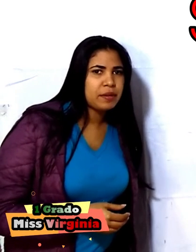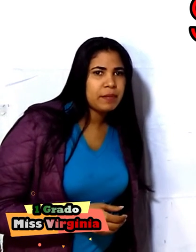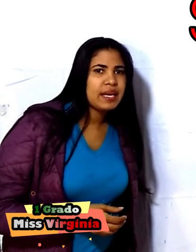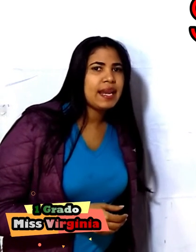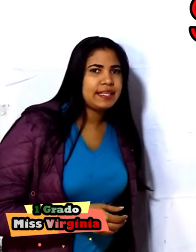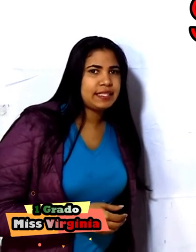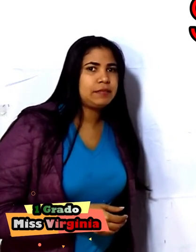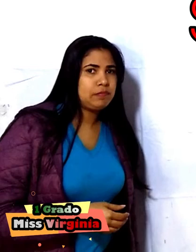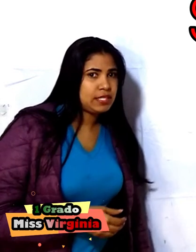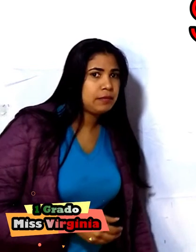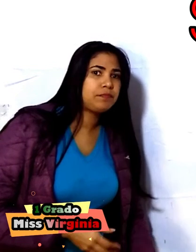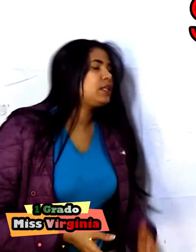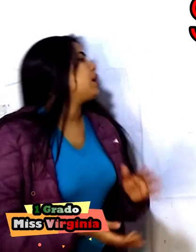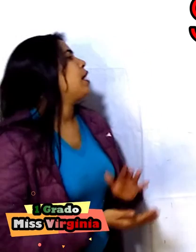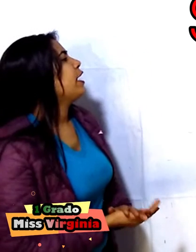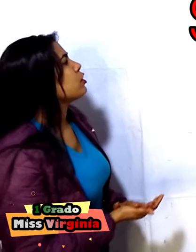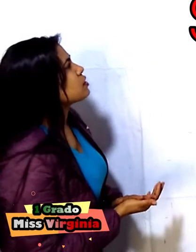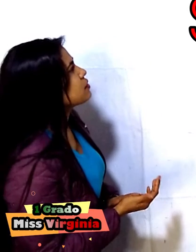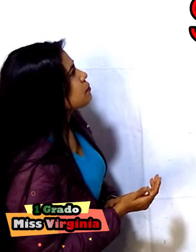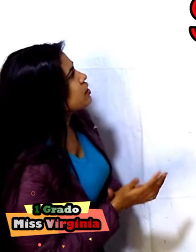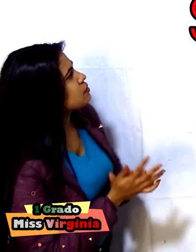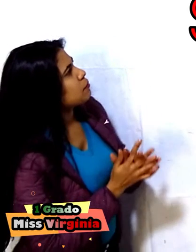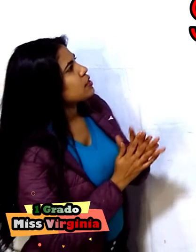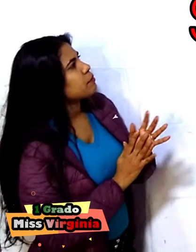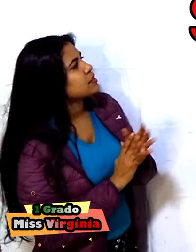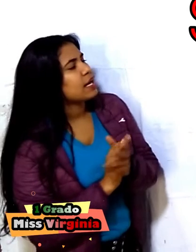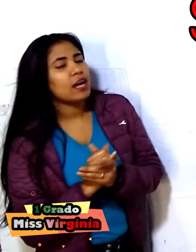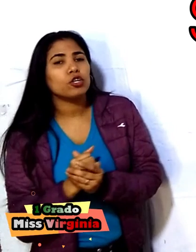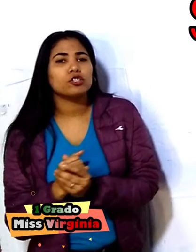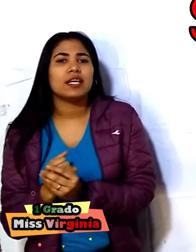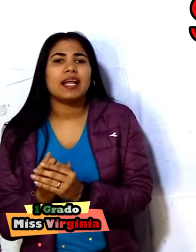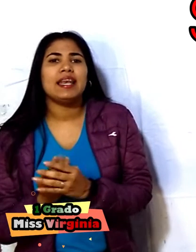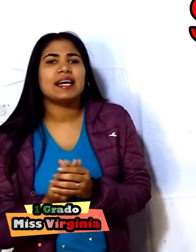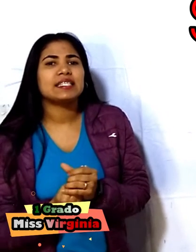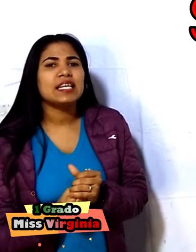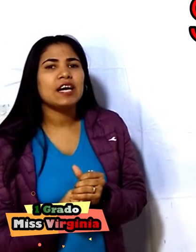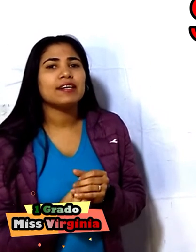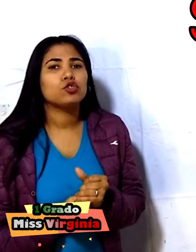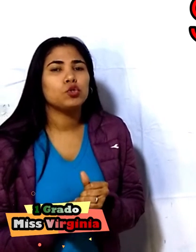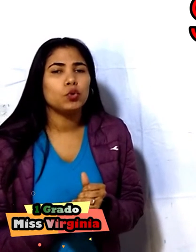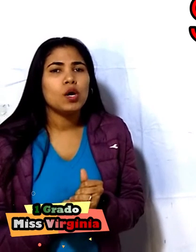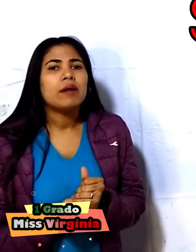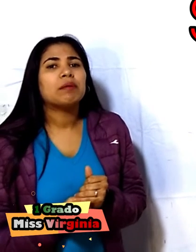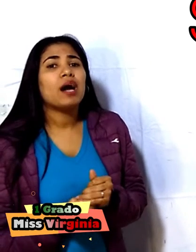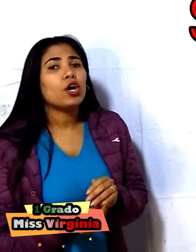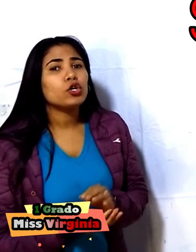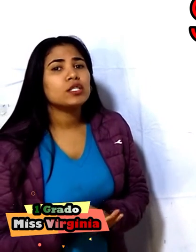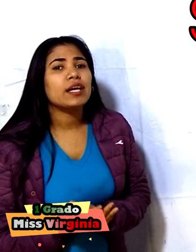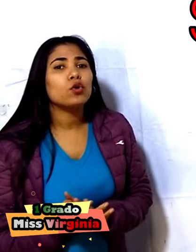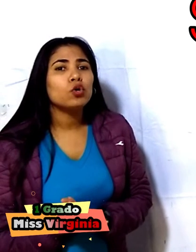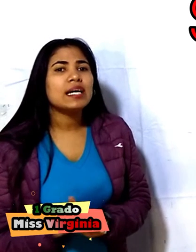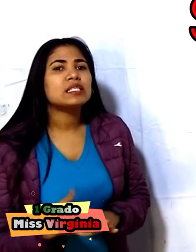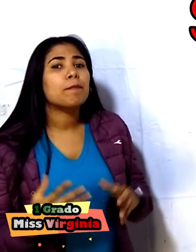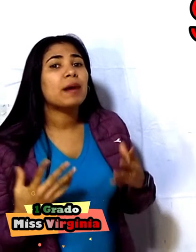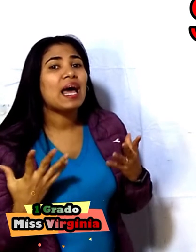mayúscula, la primera letra, ¿ya? Entonces, mis amores, vamos a empezar a conocer la sílaba chu. Vamos a